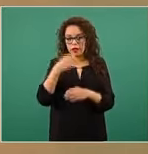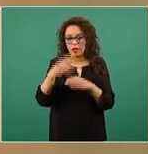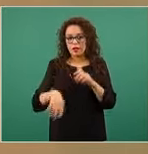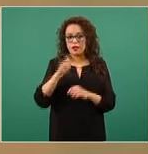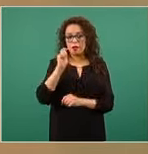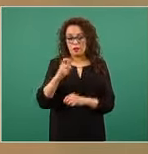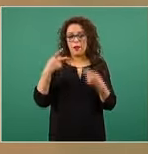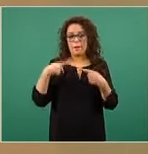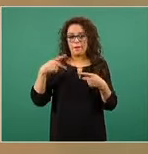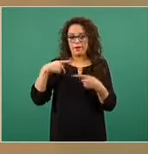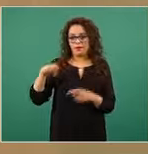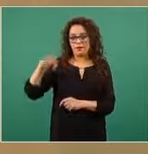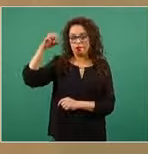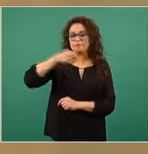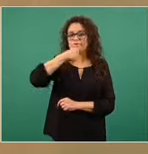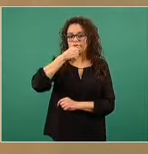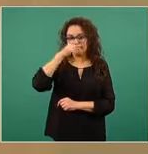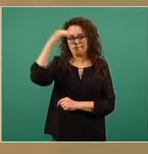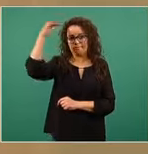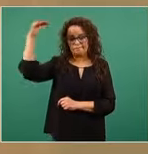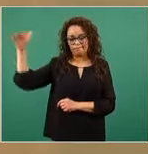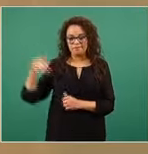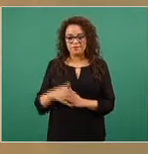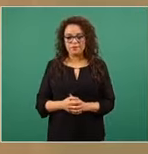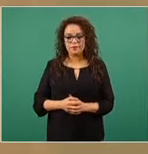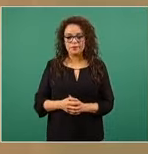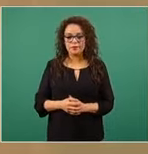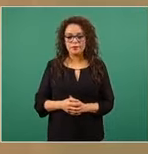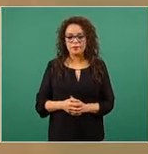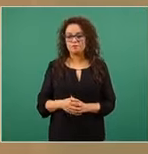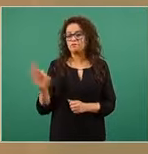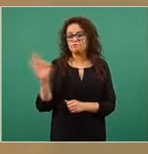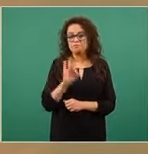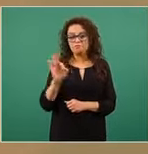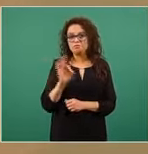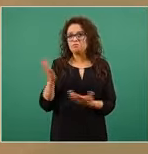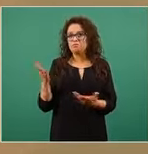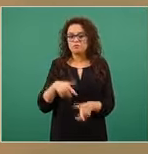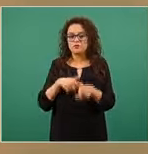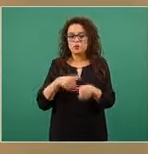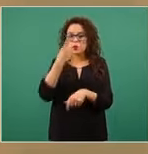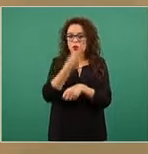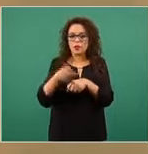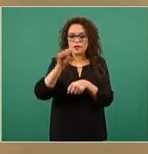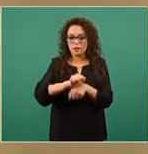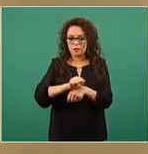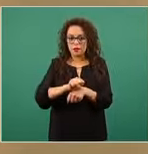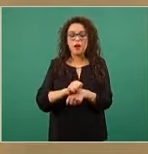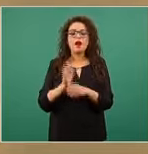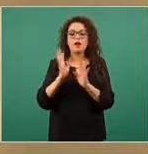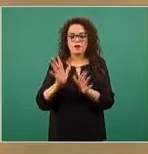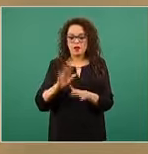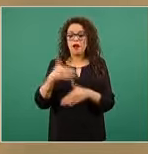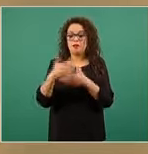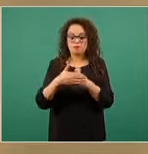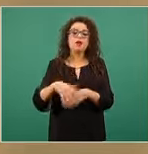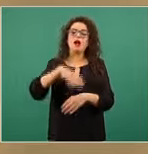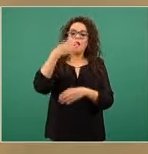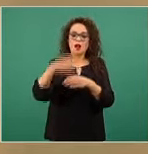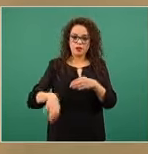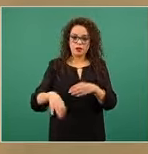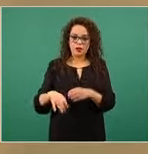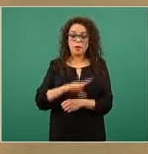de personas adultas mayores. Quizás sea una semana más de terminar con la vacunación de personas adultas mayores